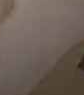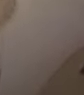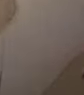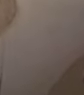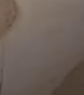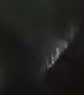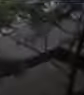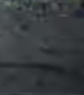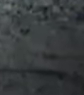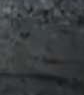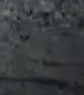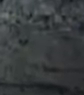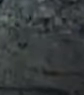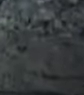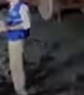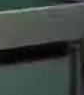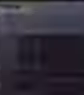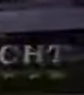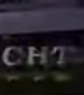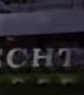caso odebrecht